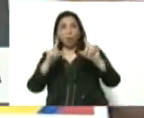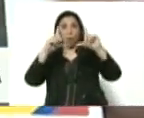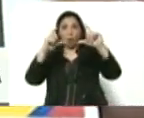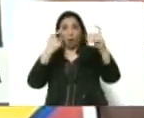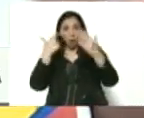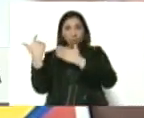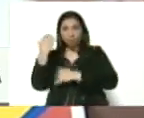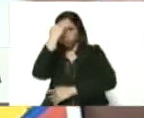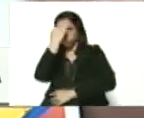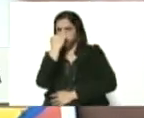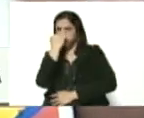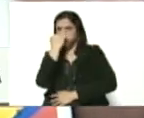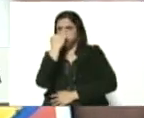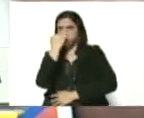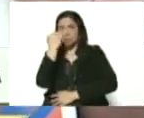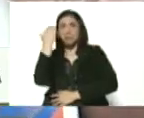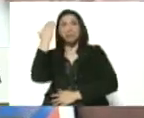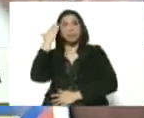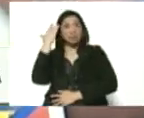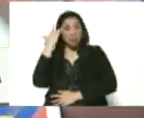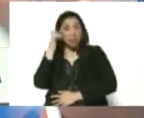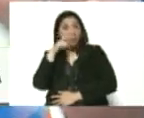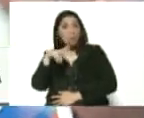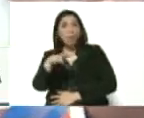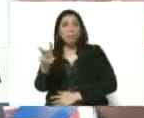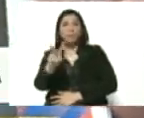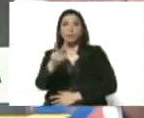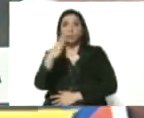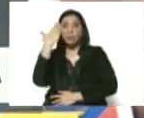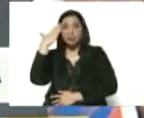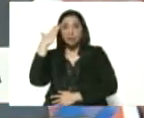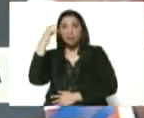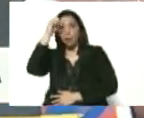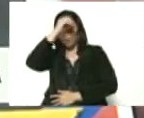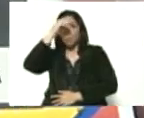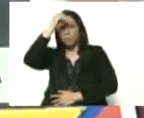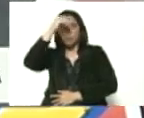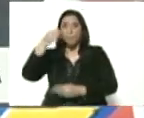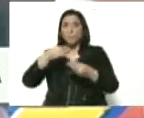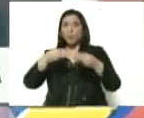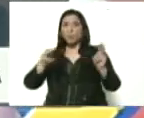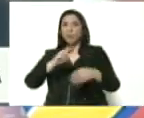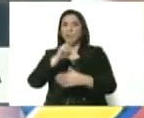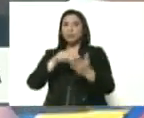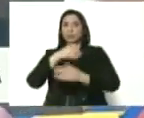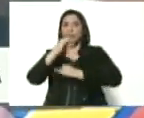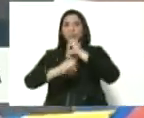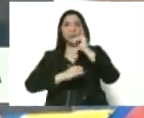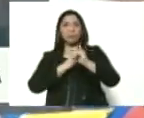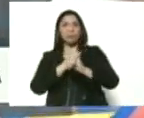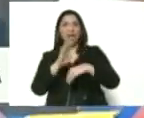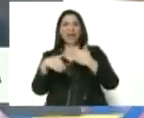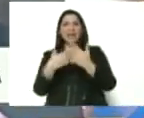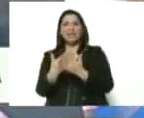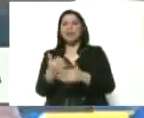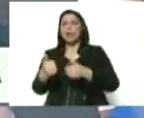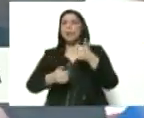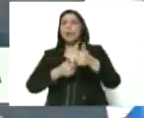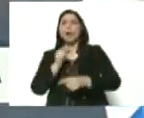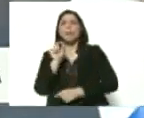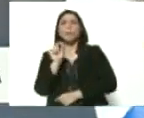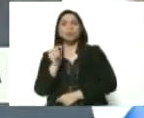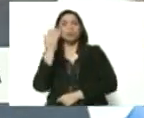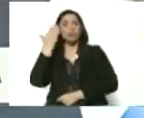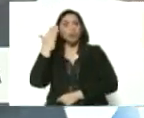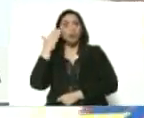esos mercenarios para que se sepa el pueblo de Venezuela y sepa la opinión pública nacional e internacional hasta qué punto sabíamos en